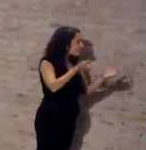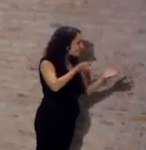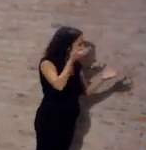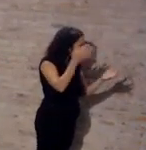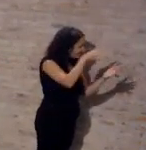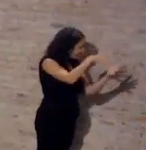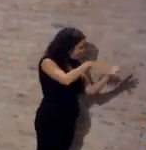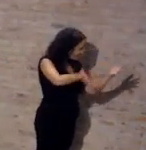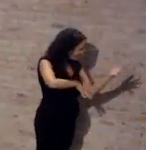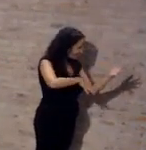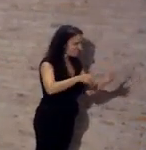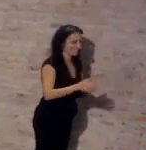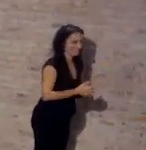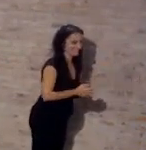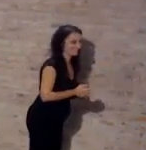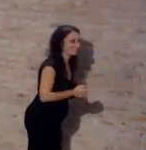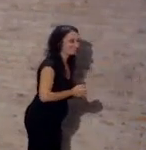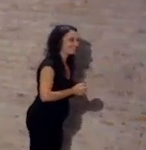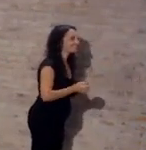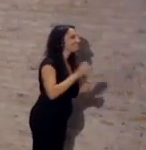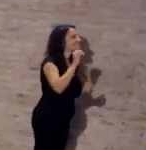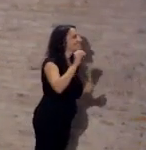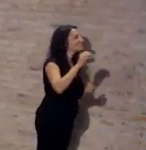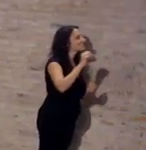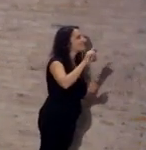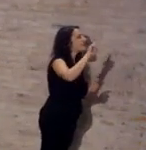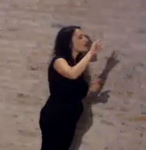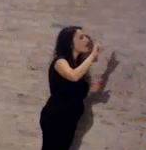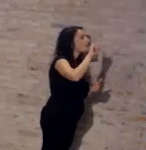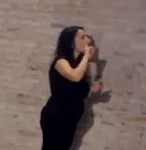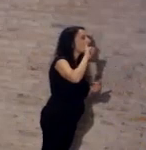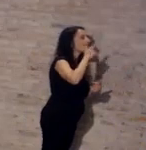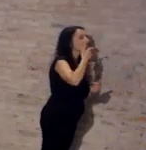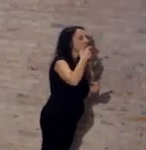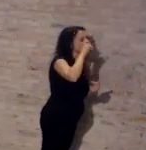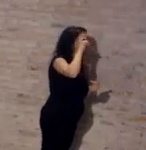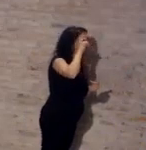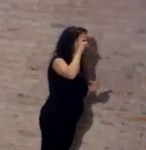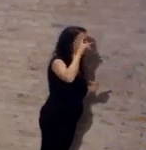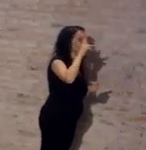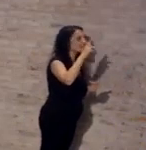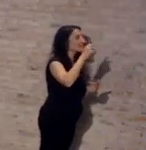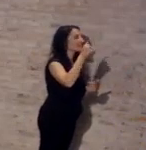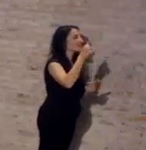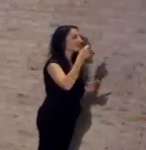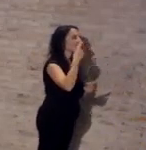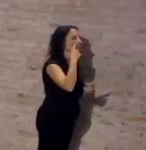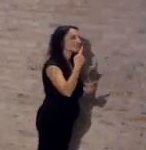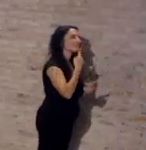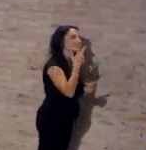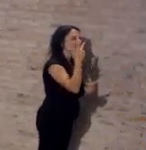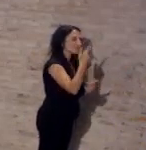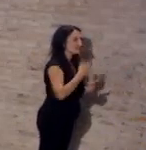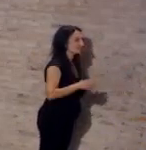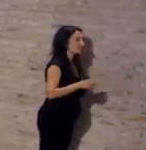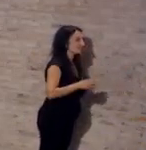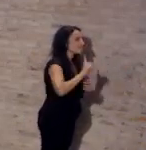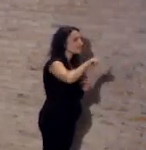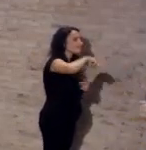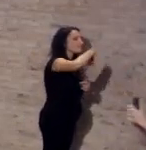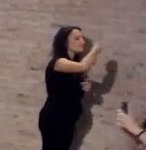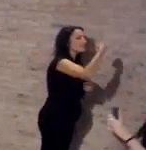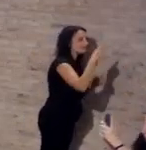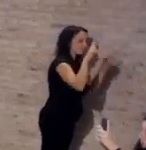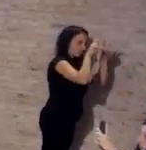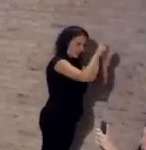poema un poema de Luis Kate quien es una mujer con discapacidad el poema se titula mañana